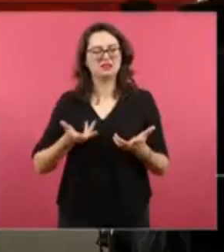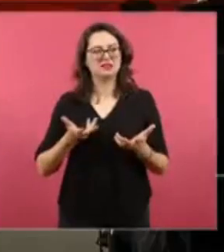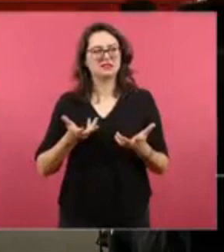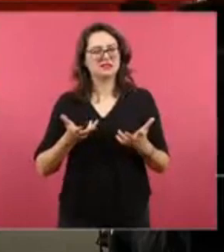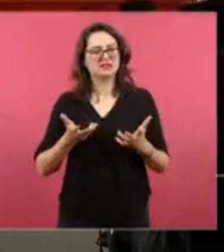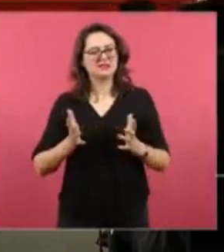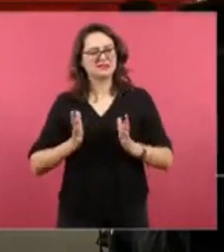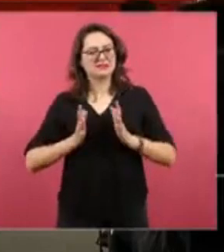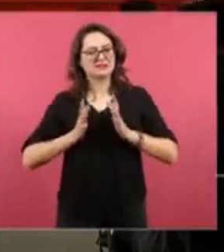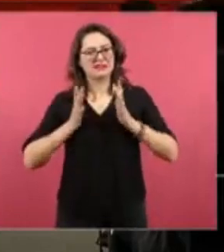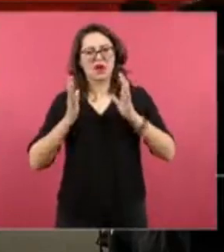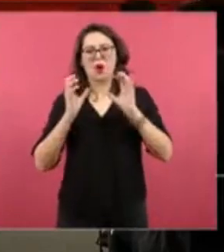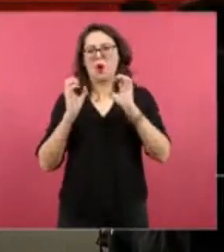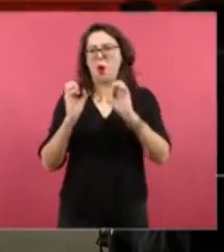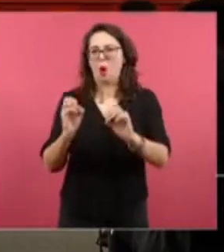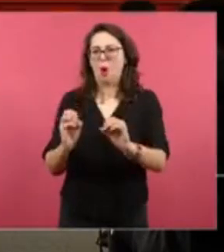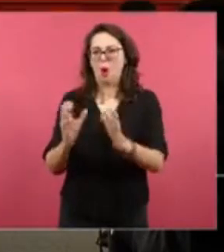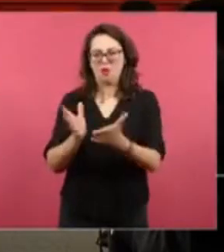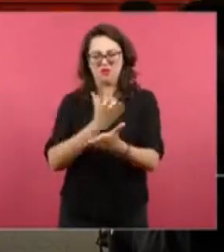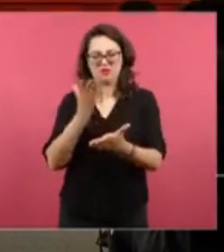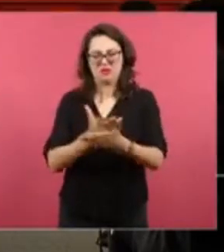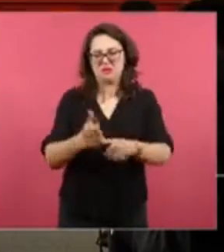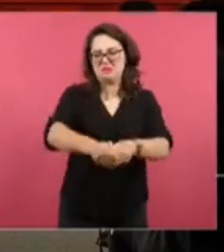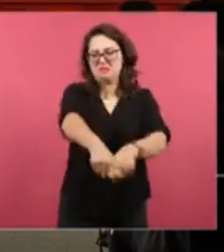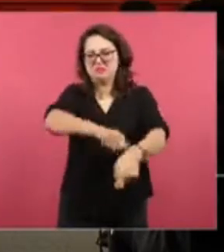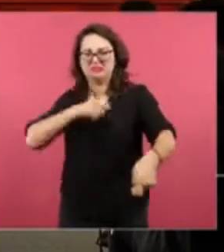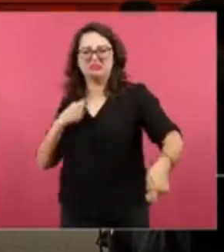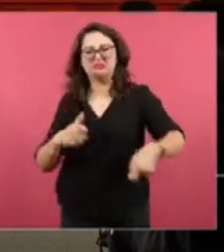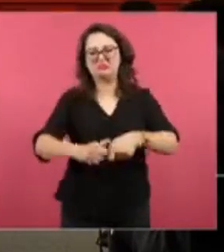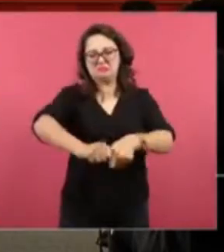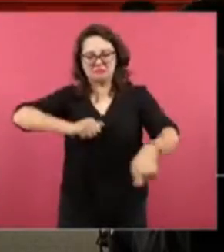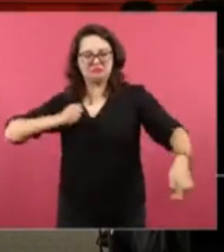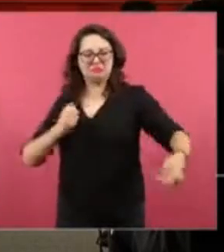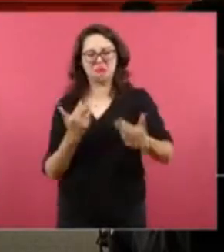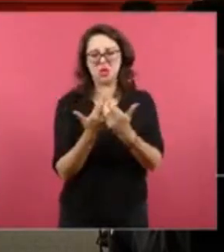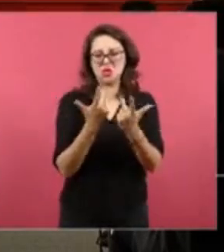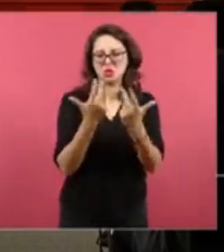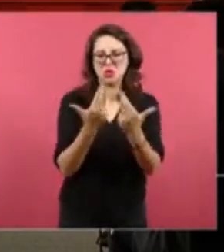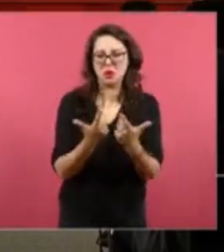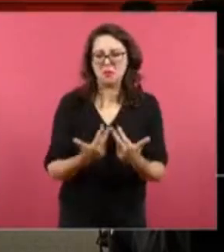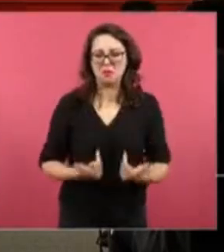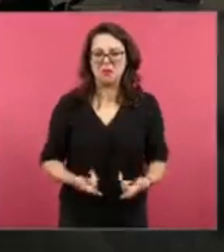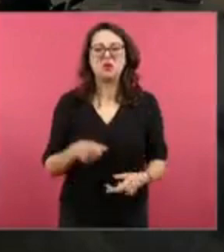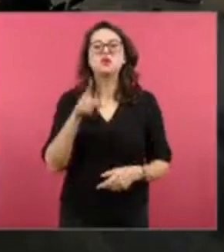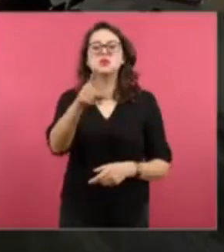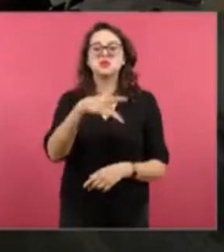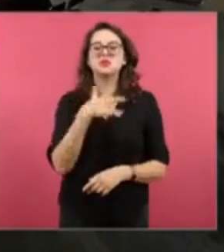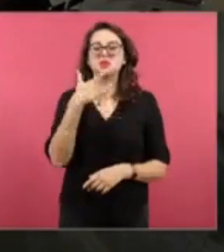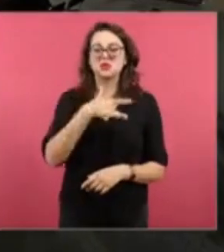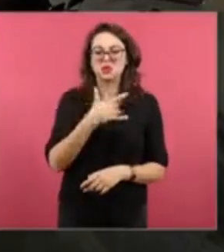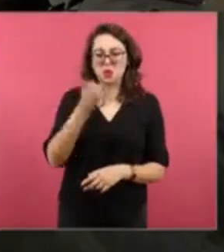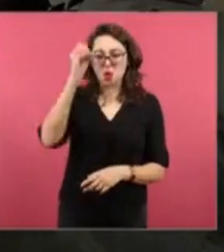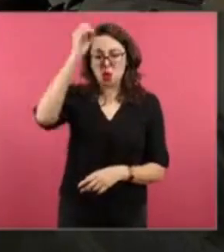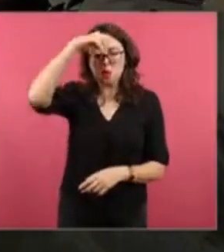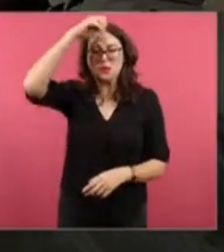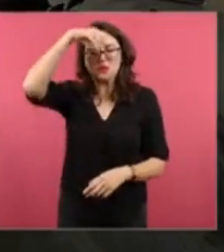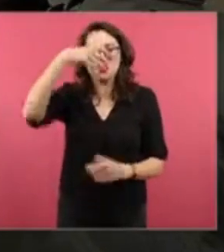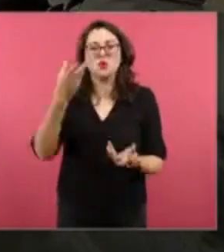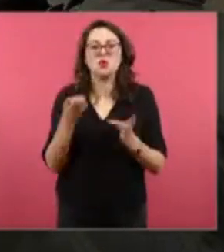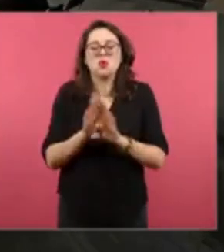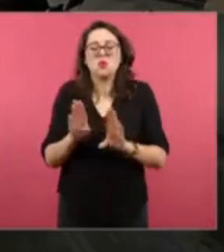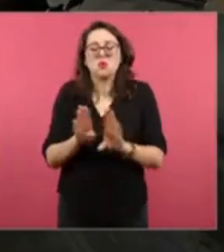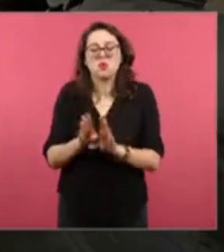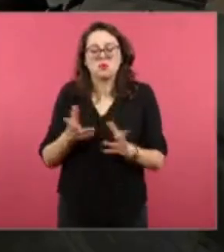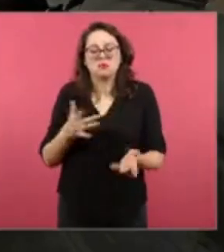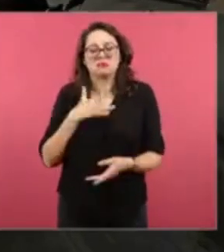de cortar o quitar hojas que no gusten, en fin. ¿Qué piensa usted al respecto, secretaria, cuando se habla concretamente de este tipo de